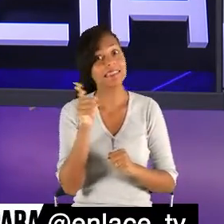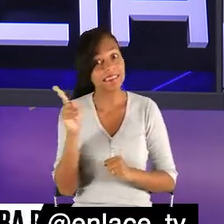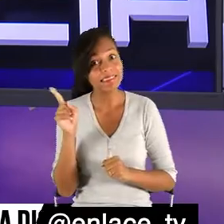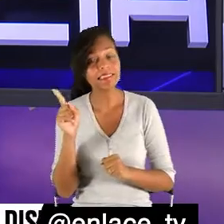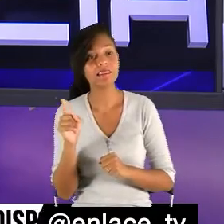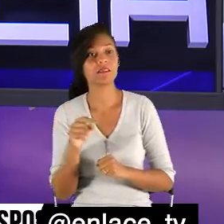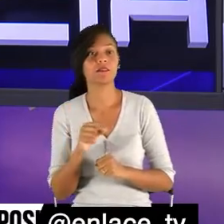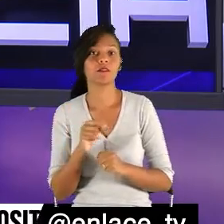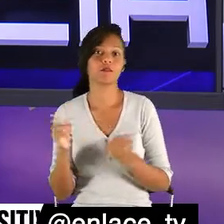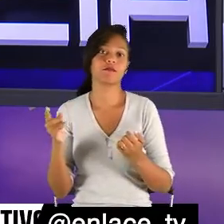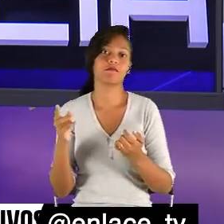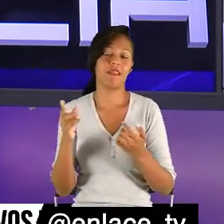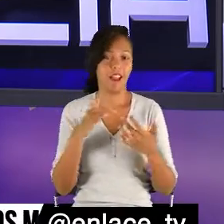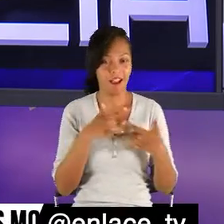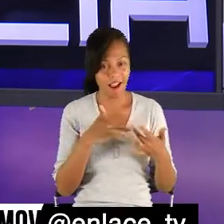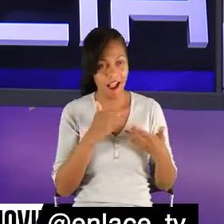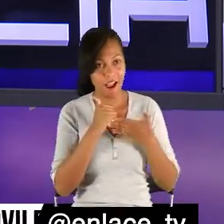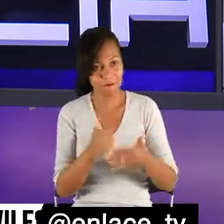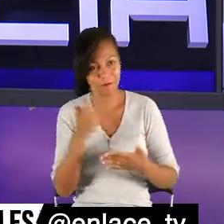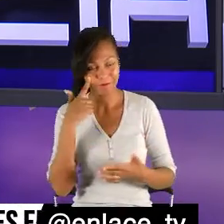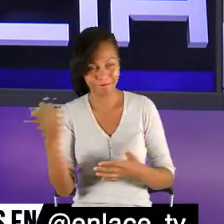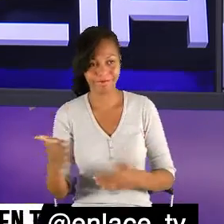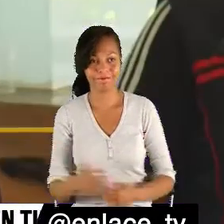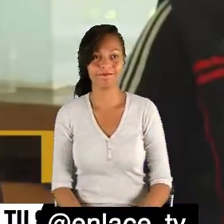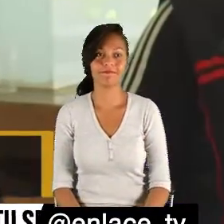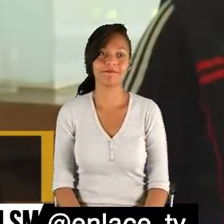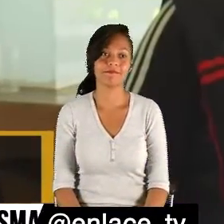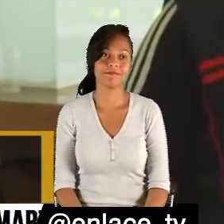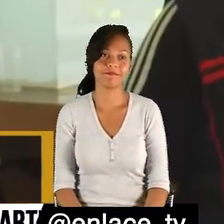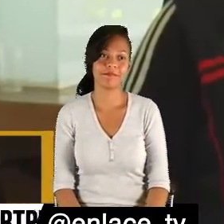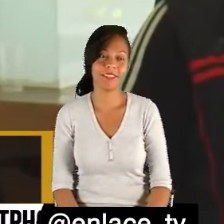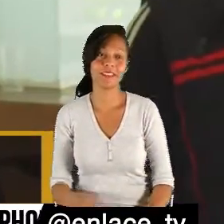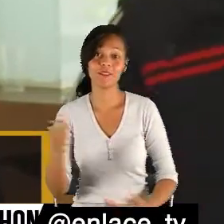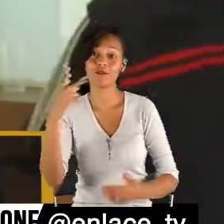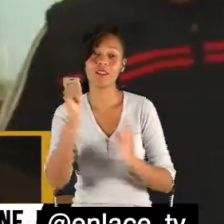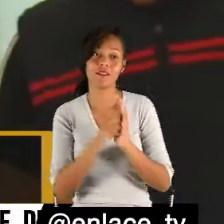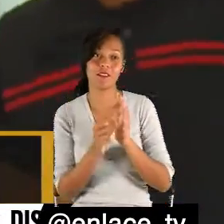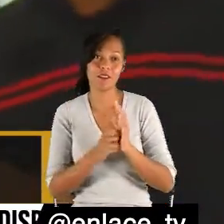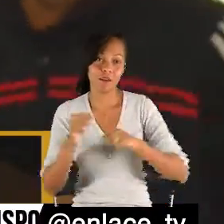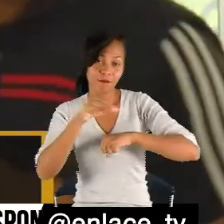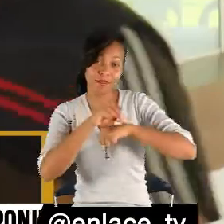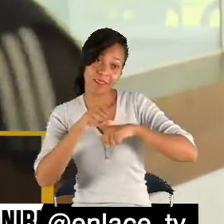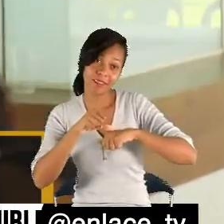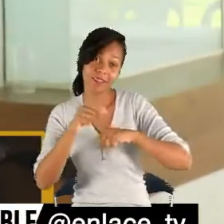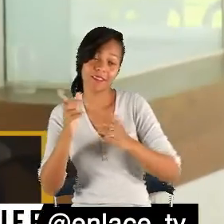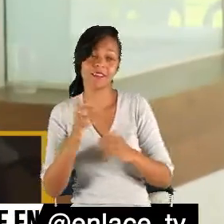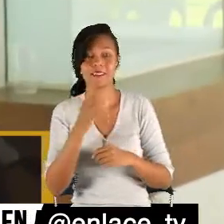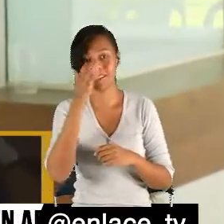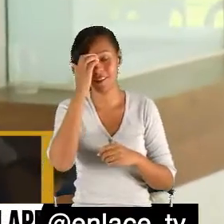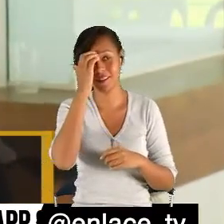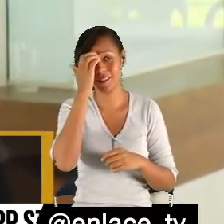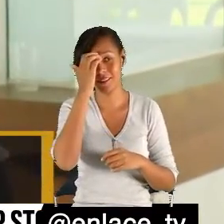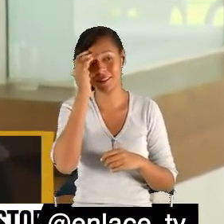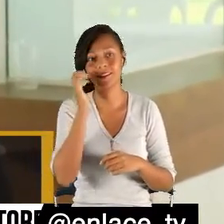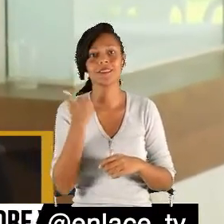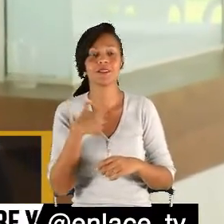de diferentes instituciones y te la segunda operación que le van a hacer y nosotros como somos tan